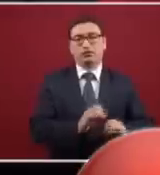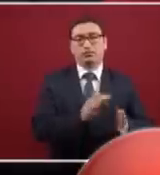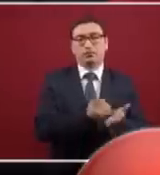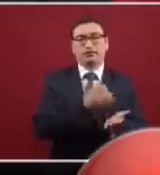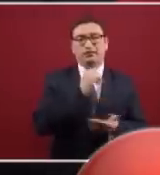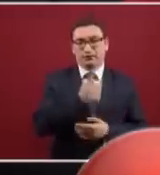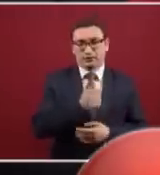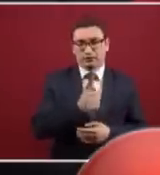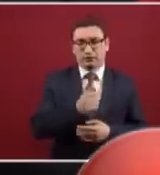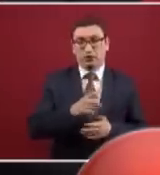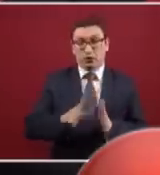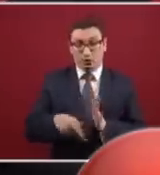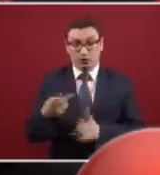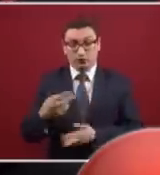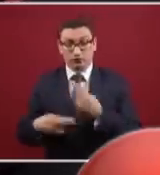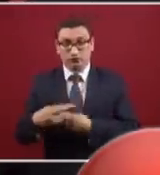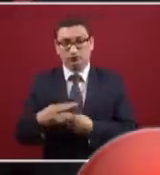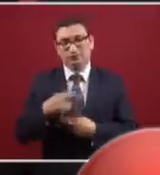pagaban impuestos.